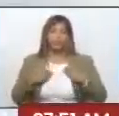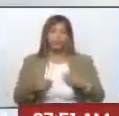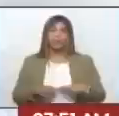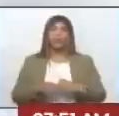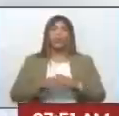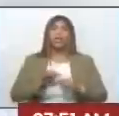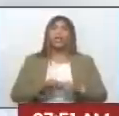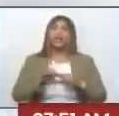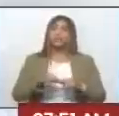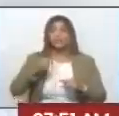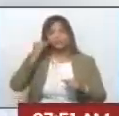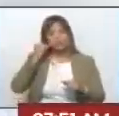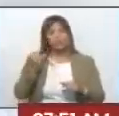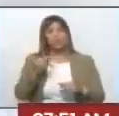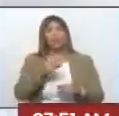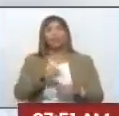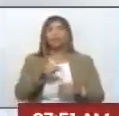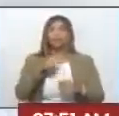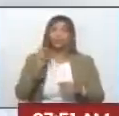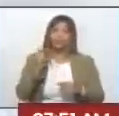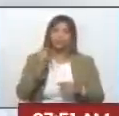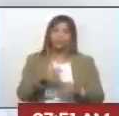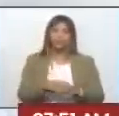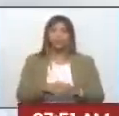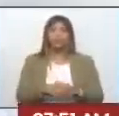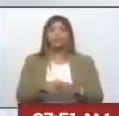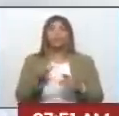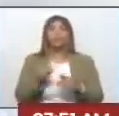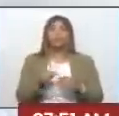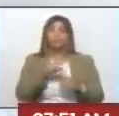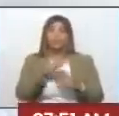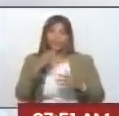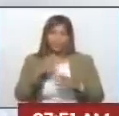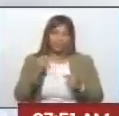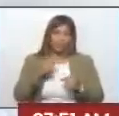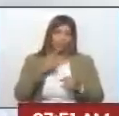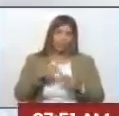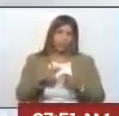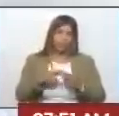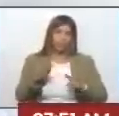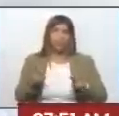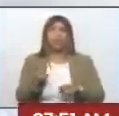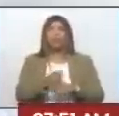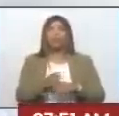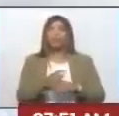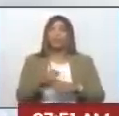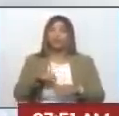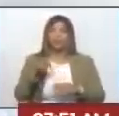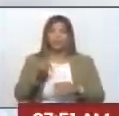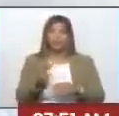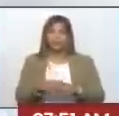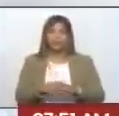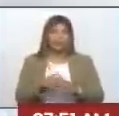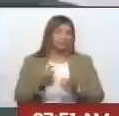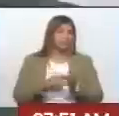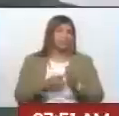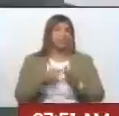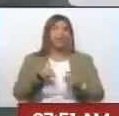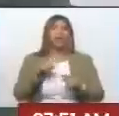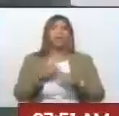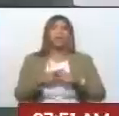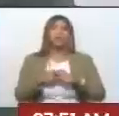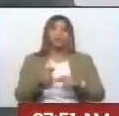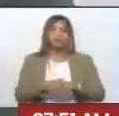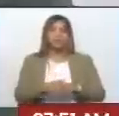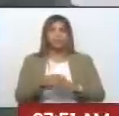la misma idea de nuestra Constitución y de la diplomacia de paz del gobierno bolivariano. Es decir, es positivo que